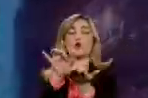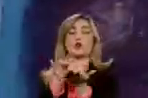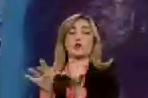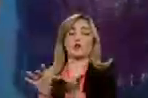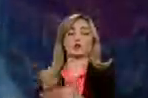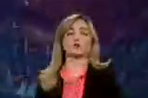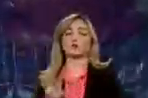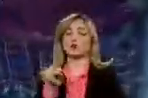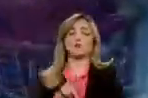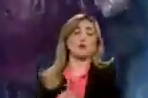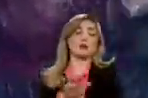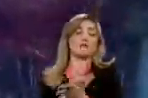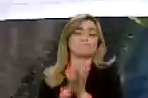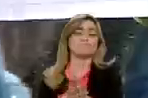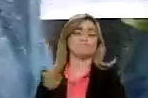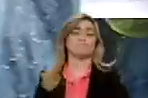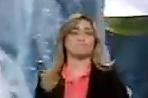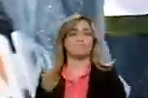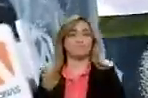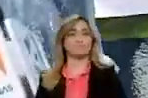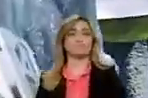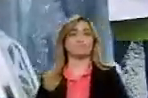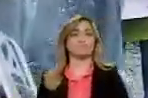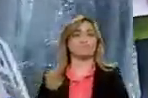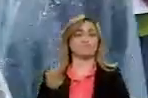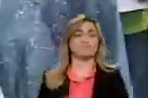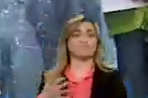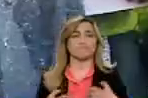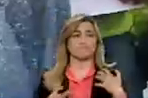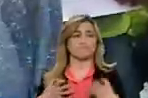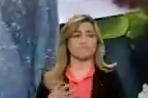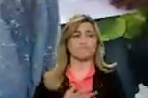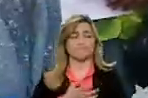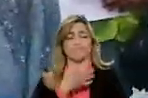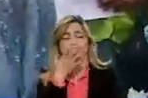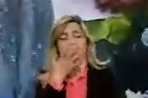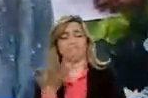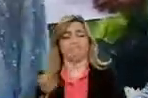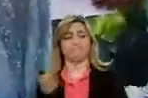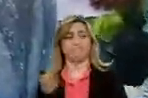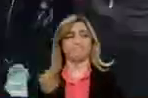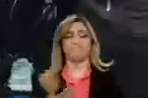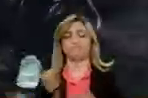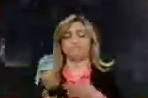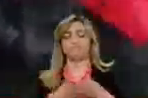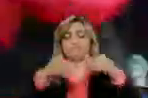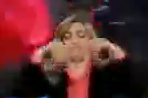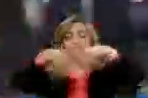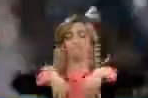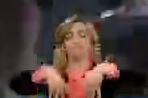públicas. Esto es nuestro descontento. Estamos aquí, aunque llueva.